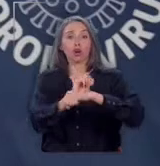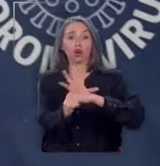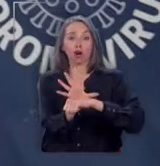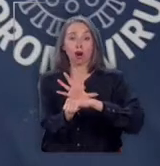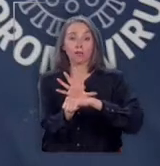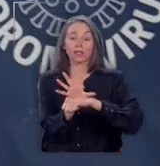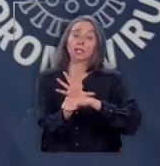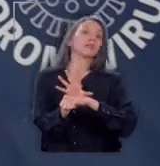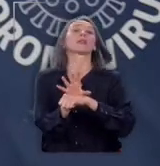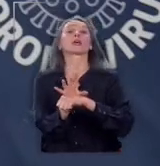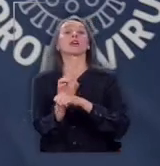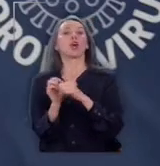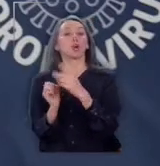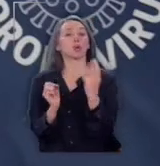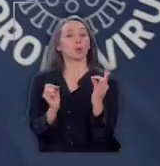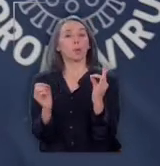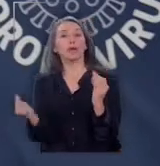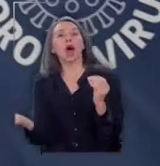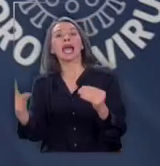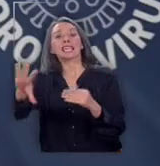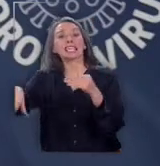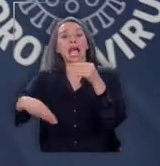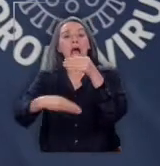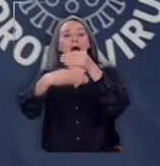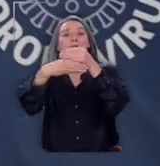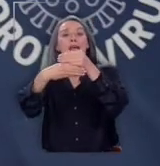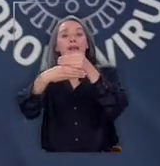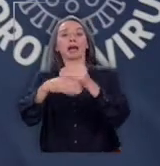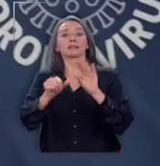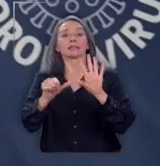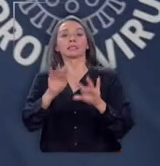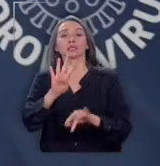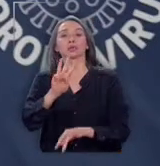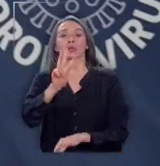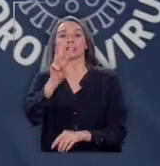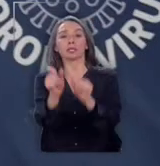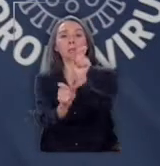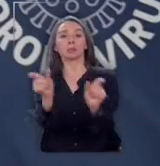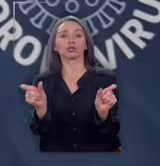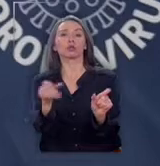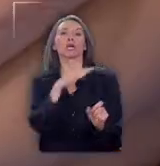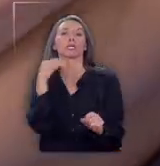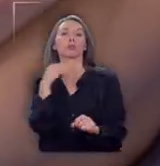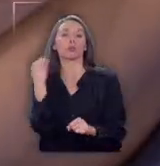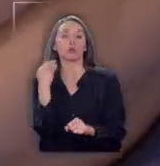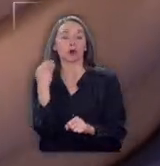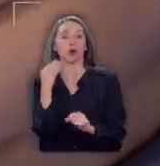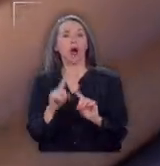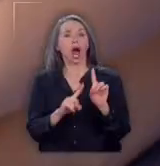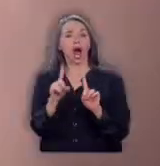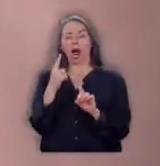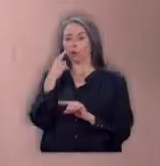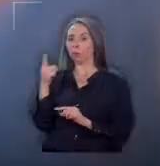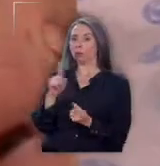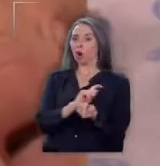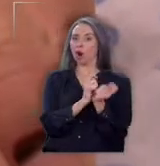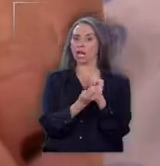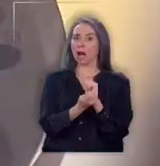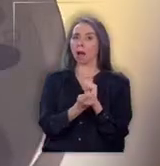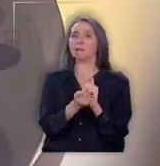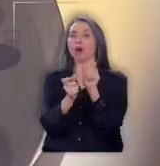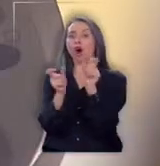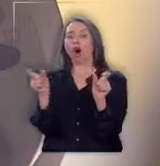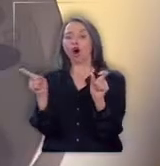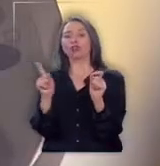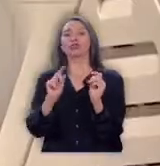número adicional de 653 personas fallecidas para algunos fue un cambio y para otros una